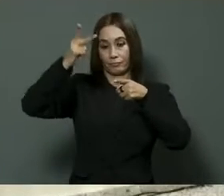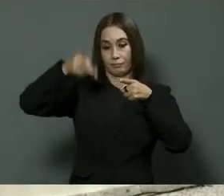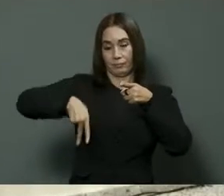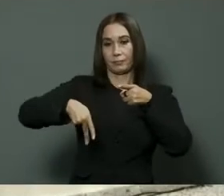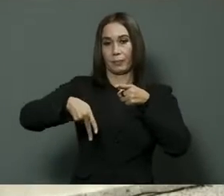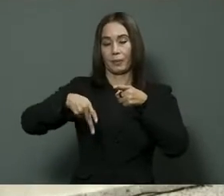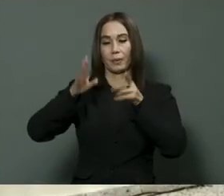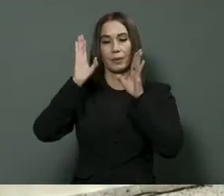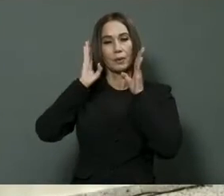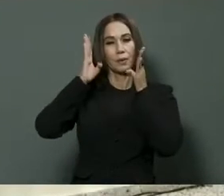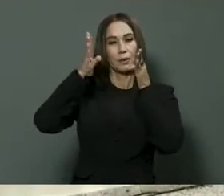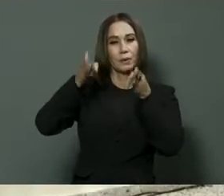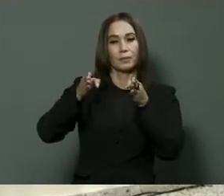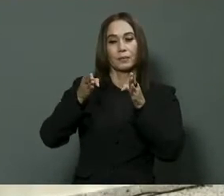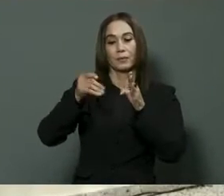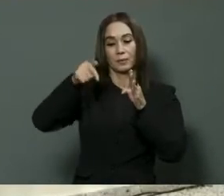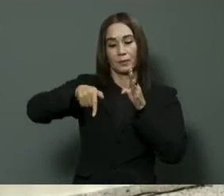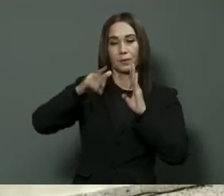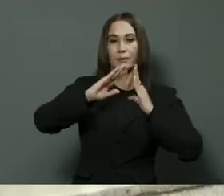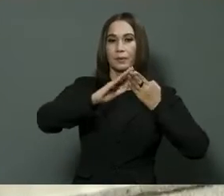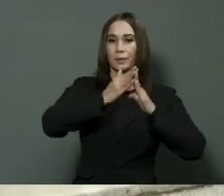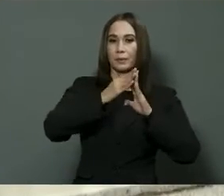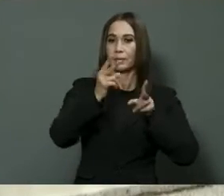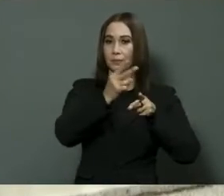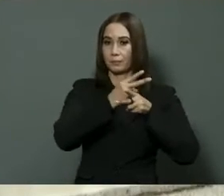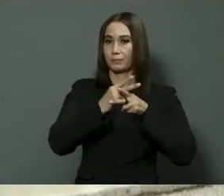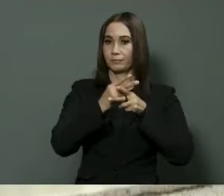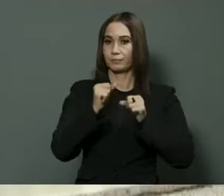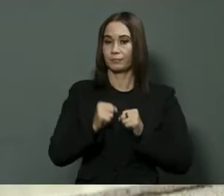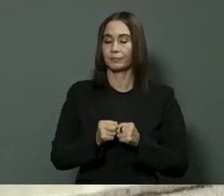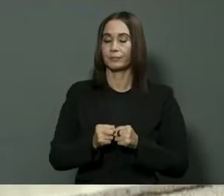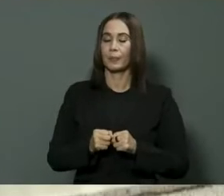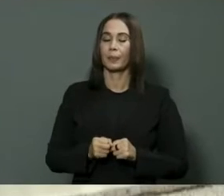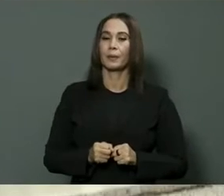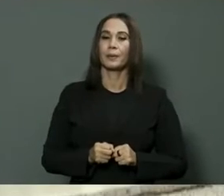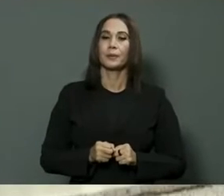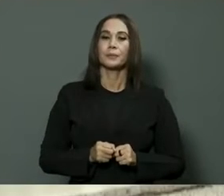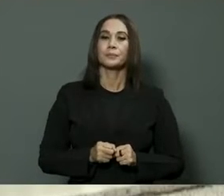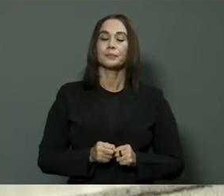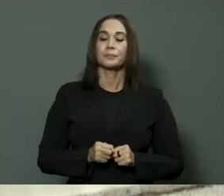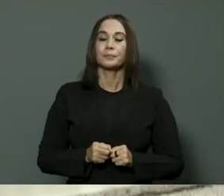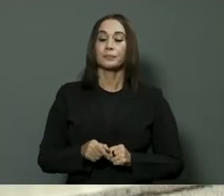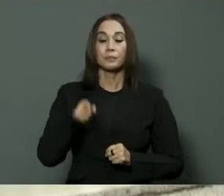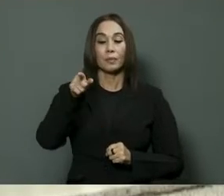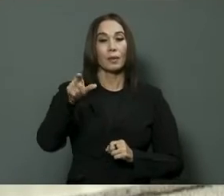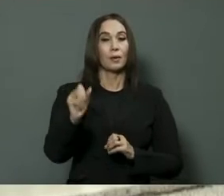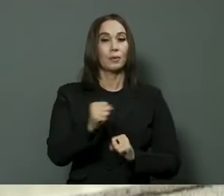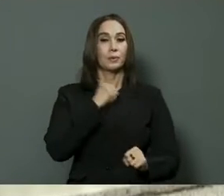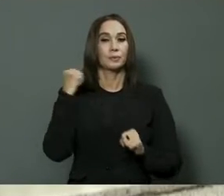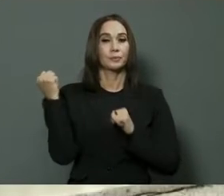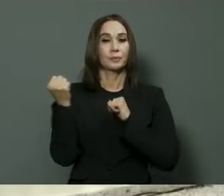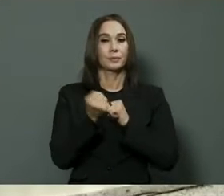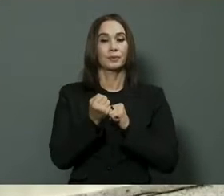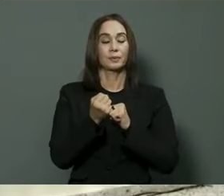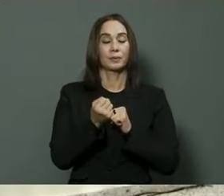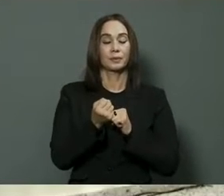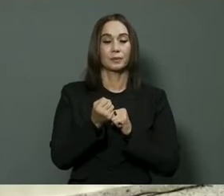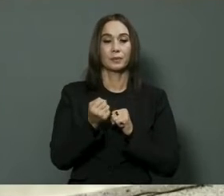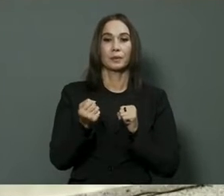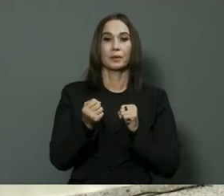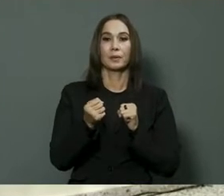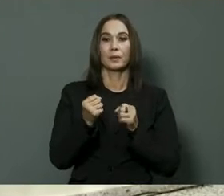profesionalidad en un enfoque comunitario. Como parte de este esfuerzo para garantizar una mayor